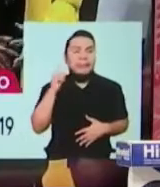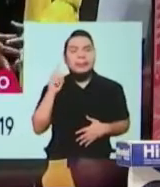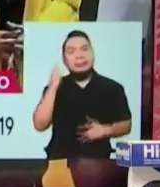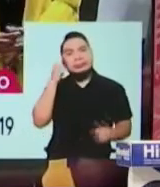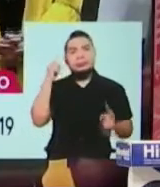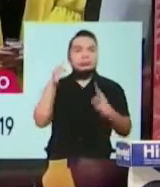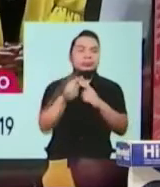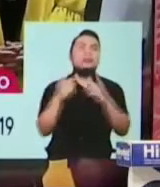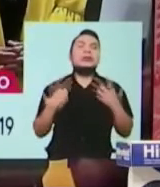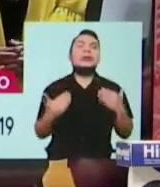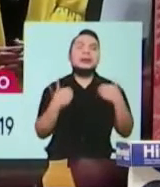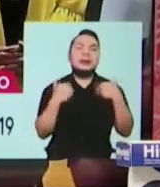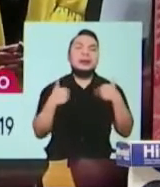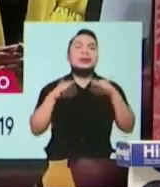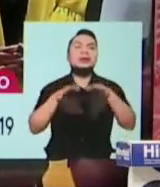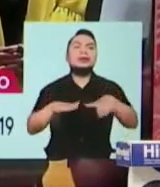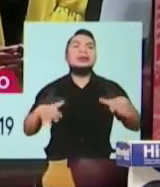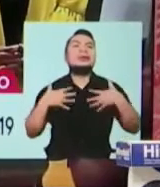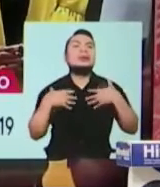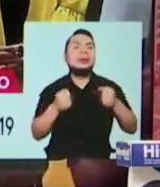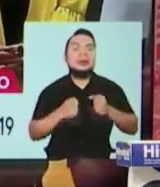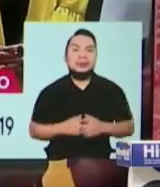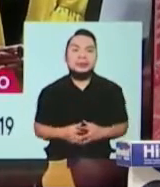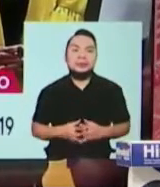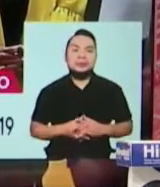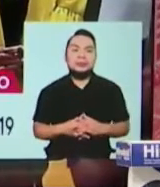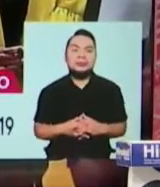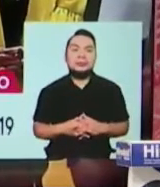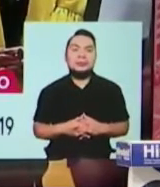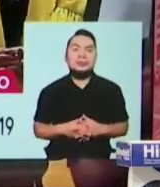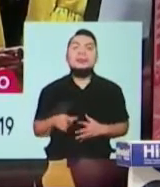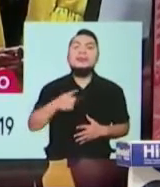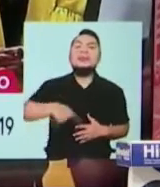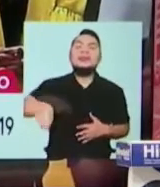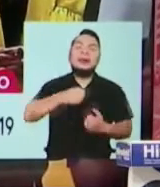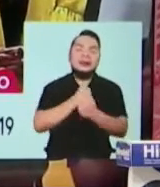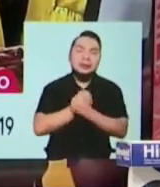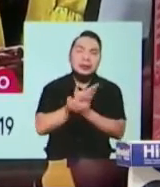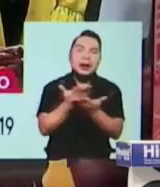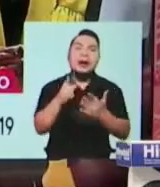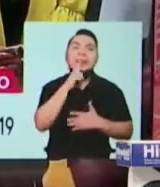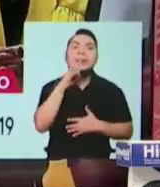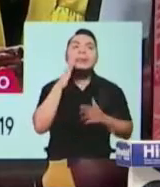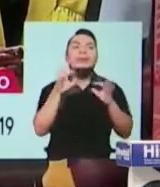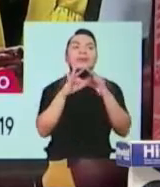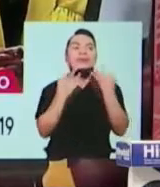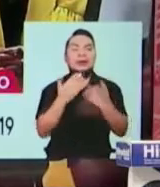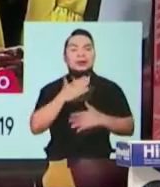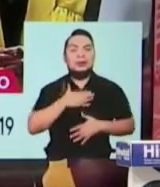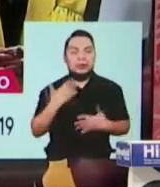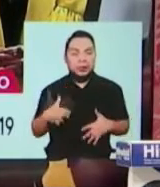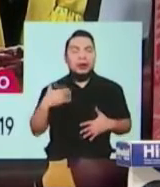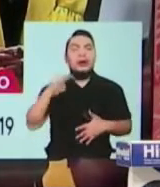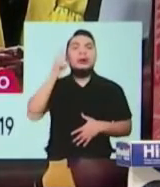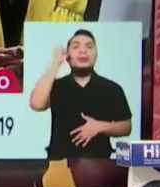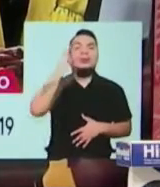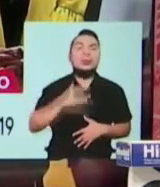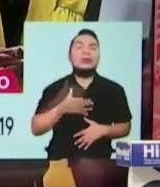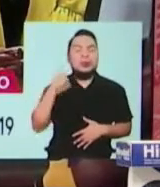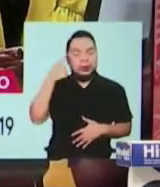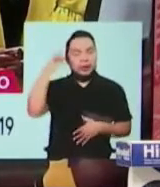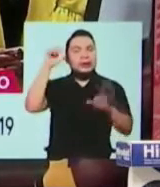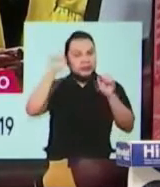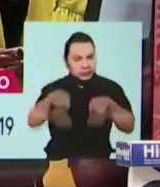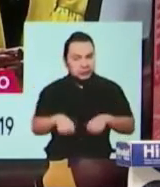dar un vaso de leche o un batido proteico y tal. Pero que quede clarísimo que ese chico ya debería haber llegado al colegio